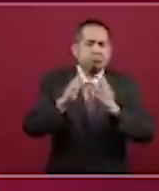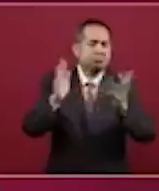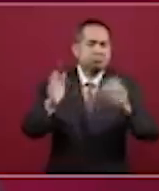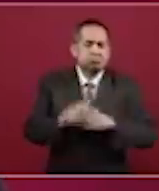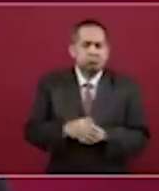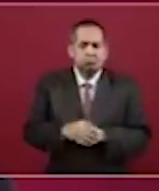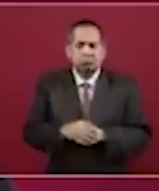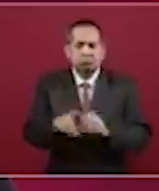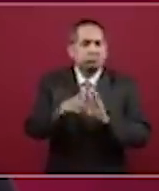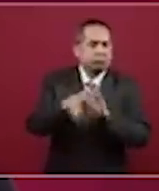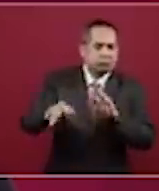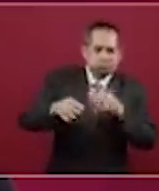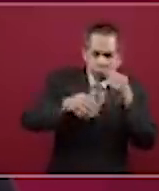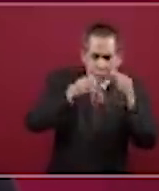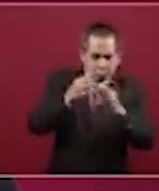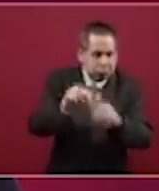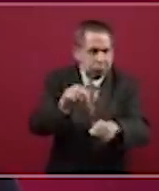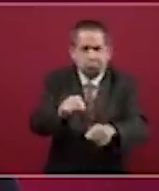de un periodista